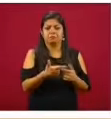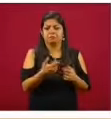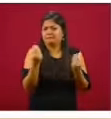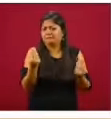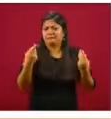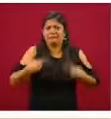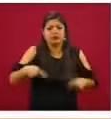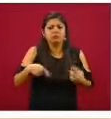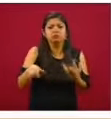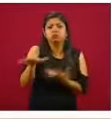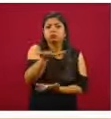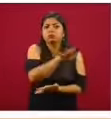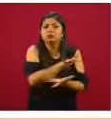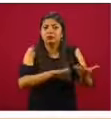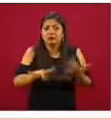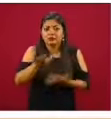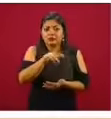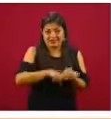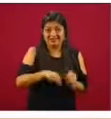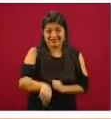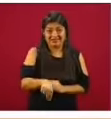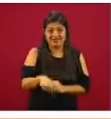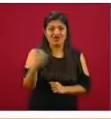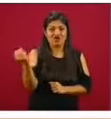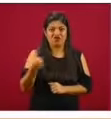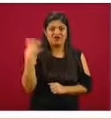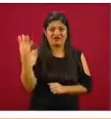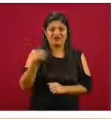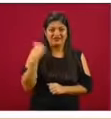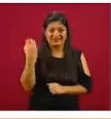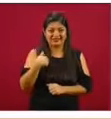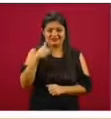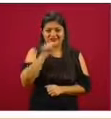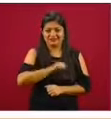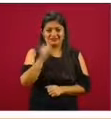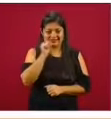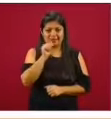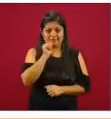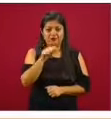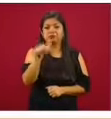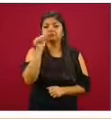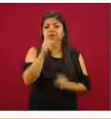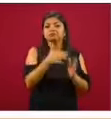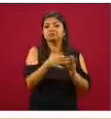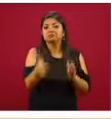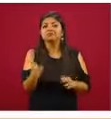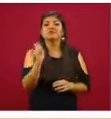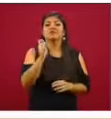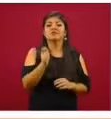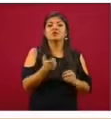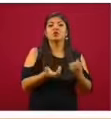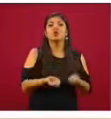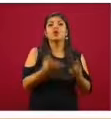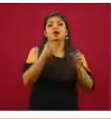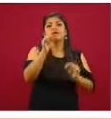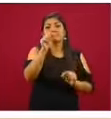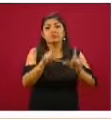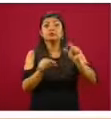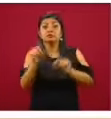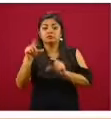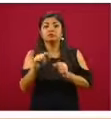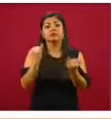era demasiada. Y aquí mismo en la conferencia de prensa presentamos periódicamente los índices de movilidad, por cierto